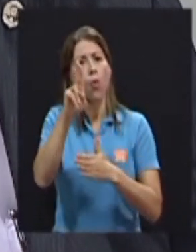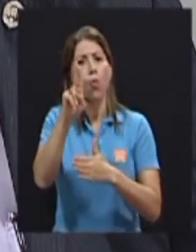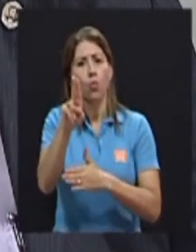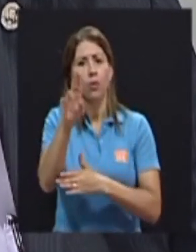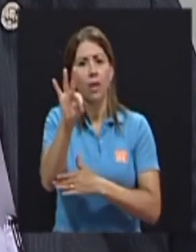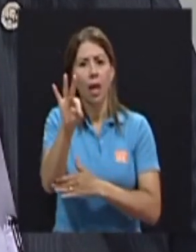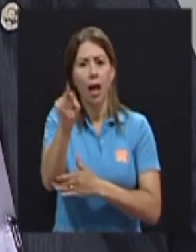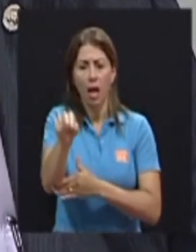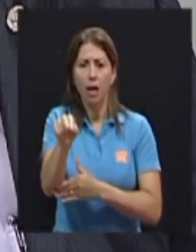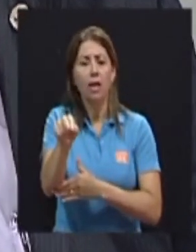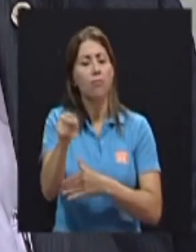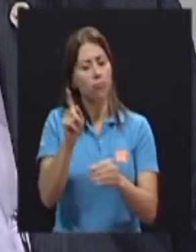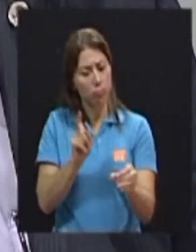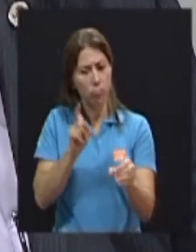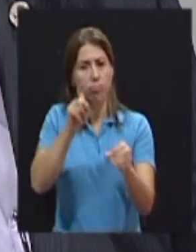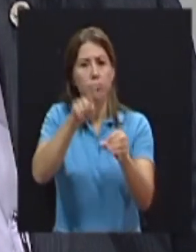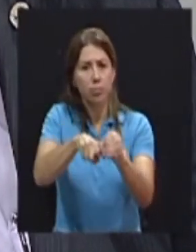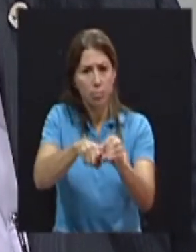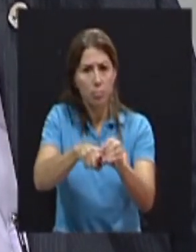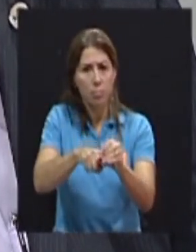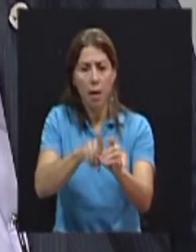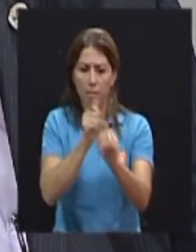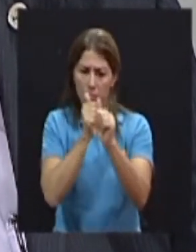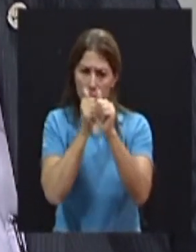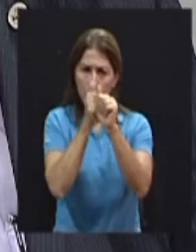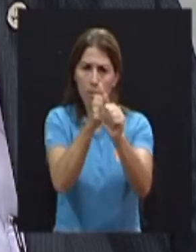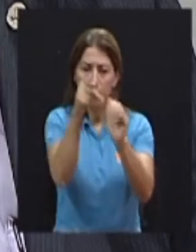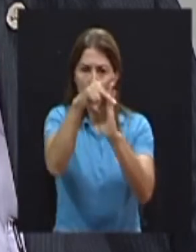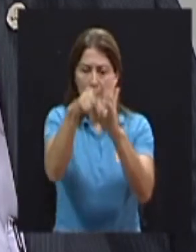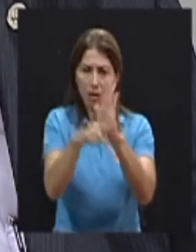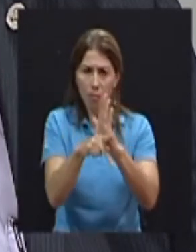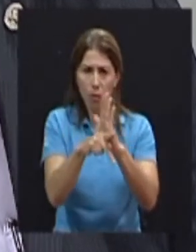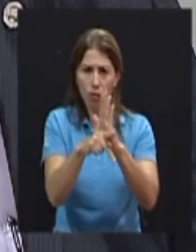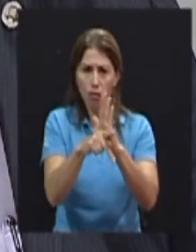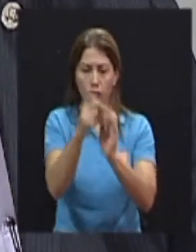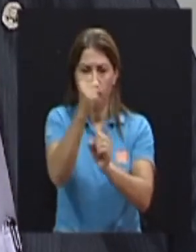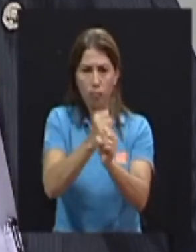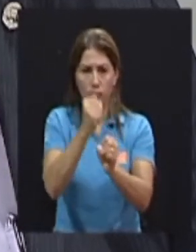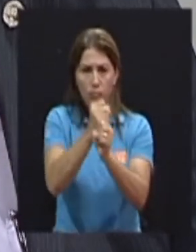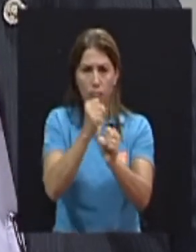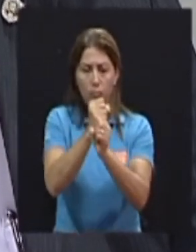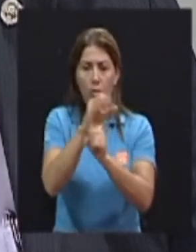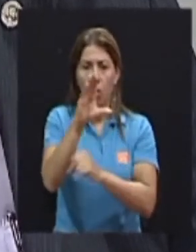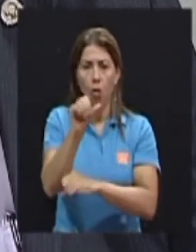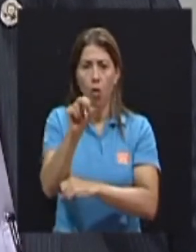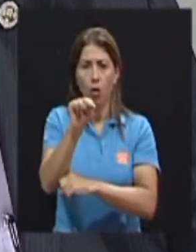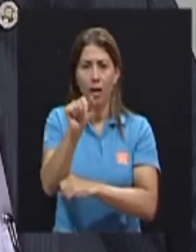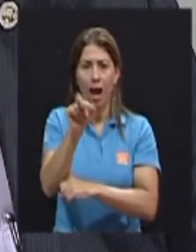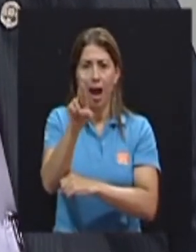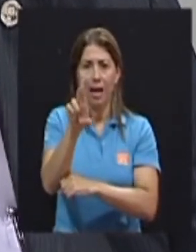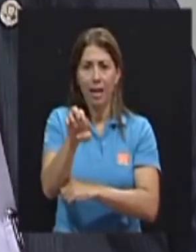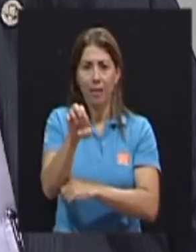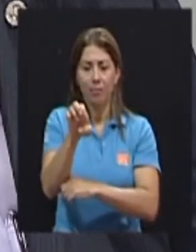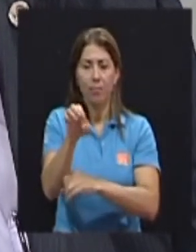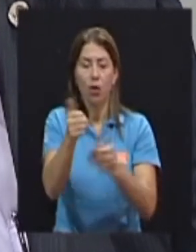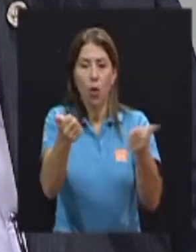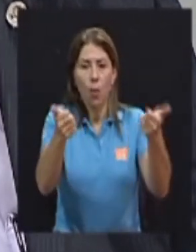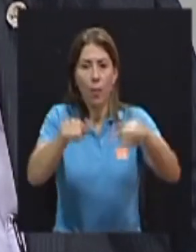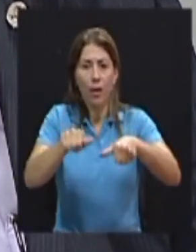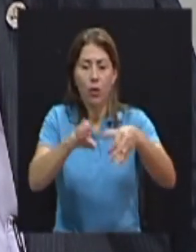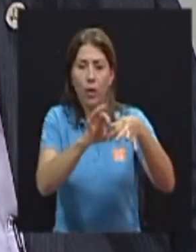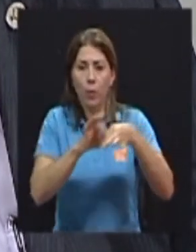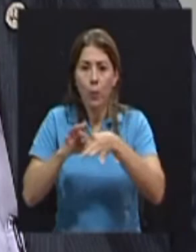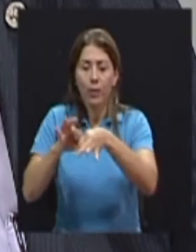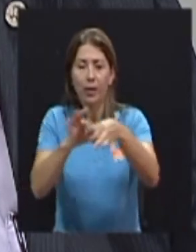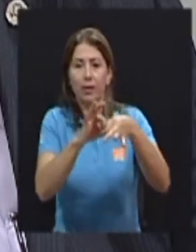principios y a la forma de operar del convenio que crea a CONARE, el convenio de coordinación de la